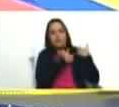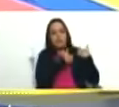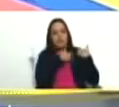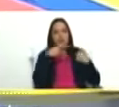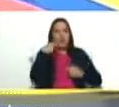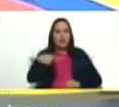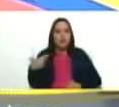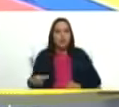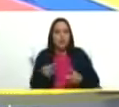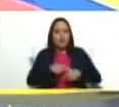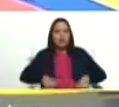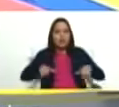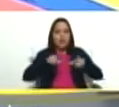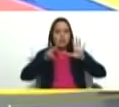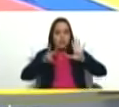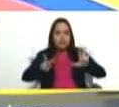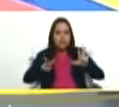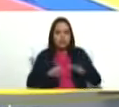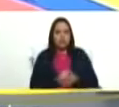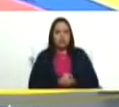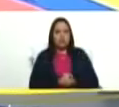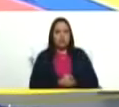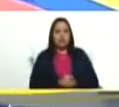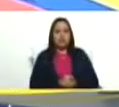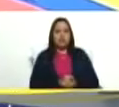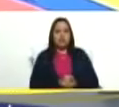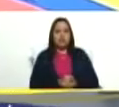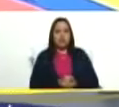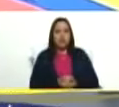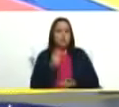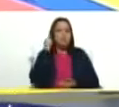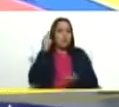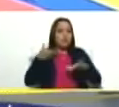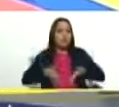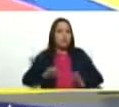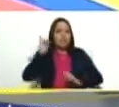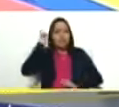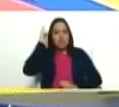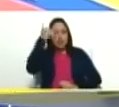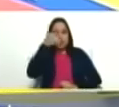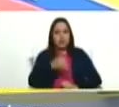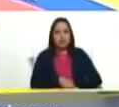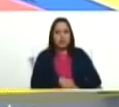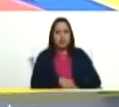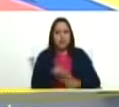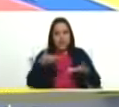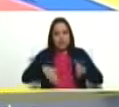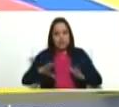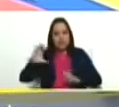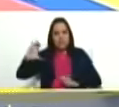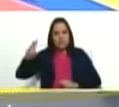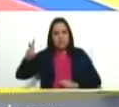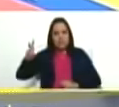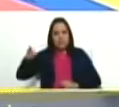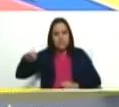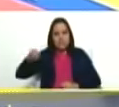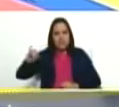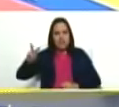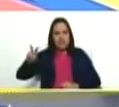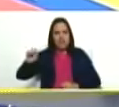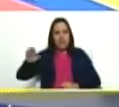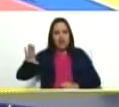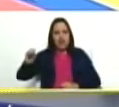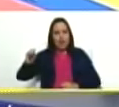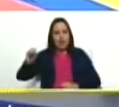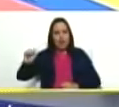del sector Gramovén. Ella es yaracuyana, nació en Chivacoa. ¿Ah?